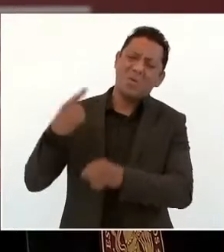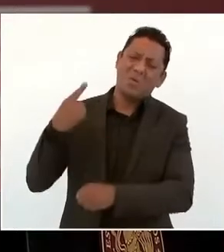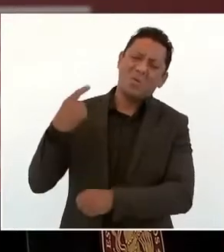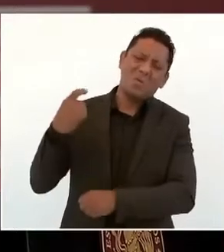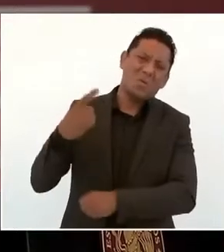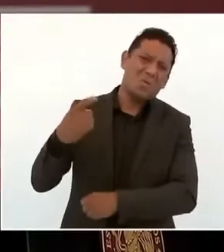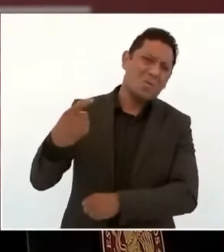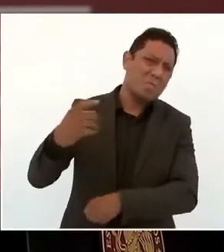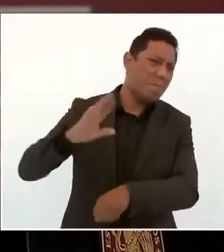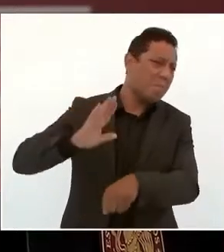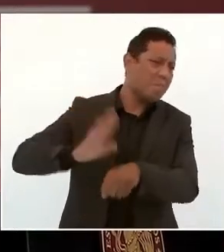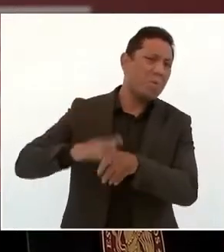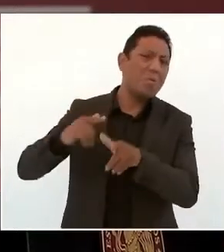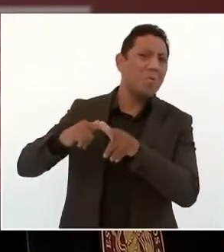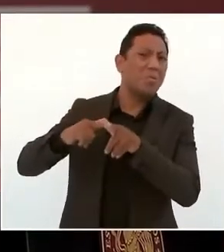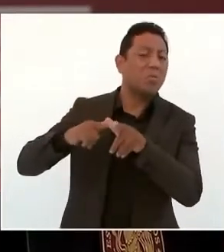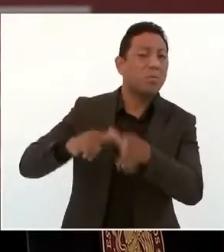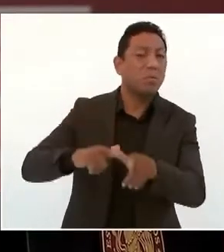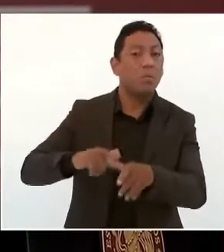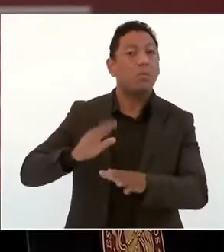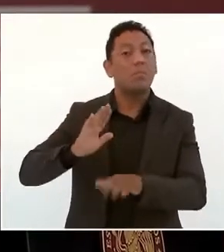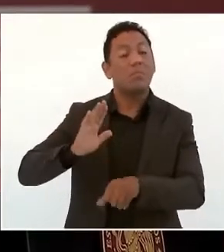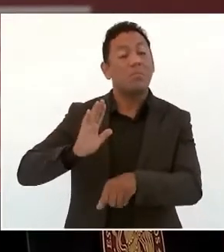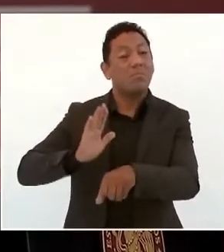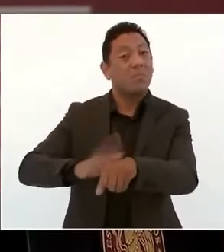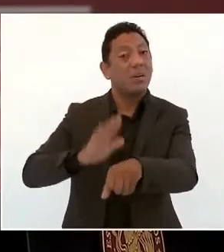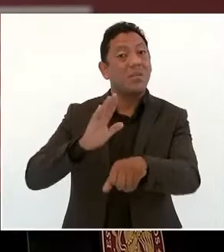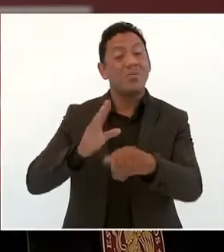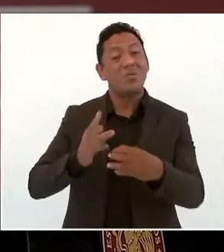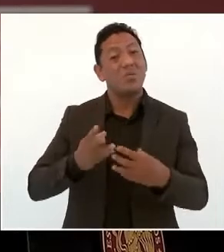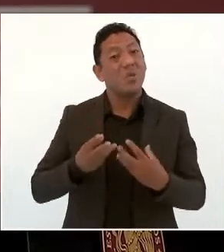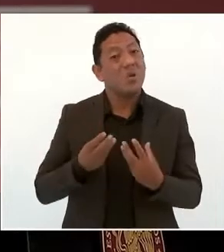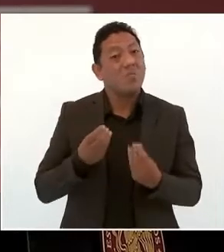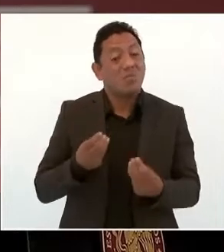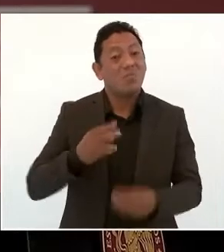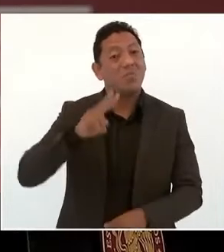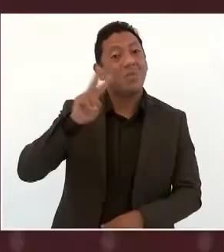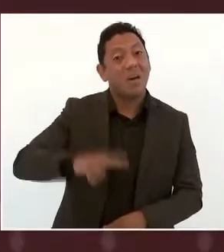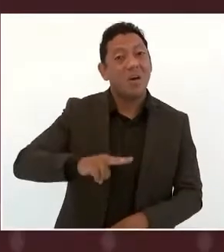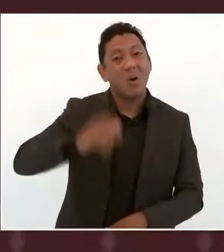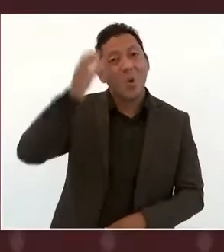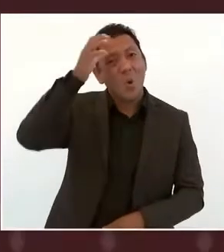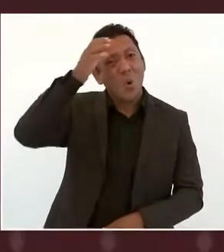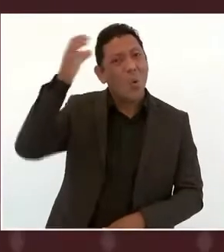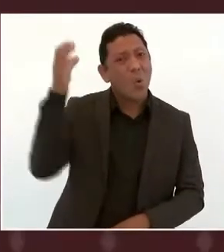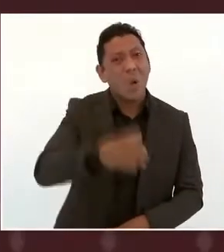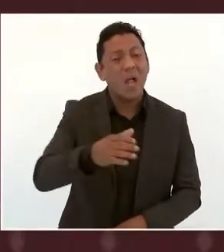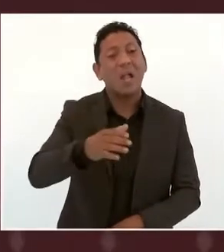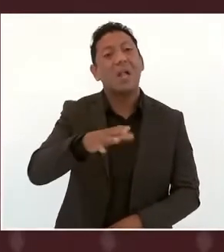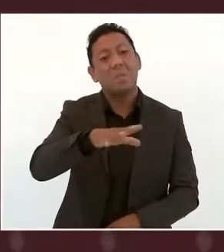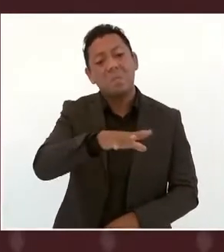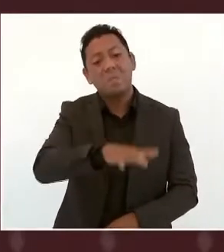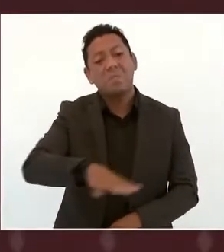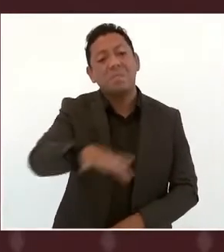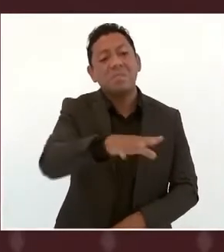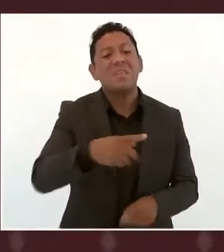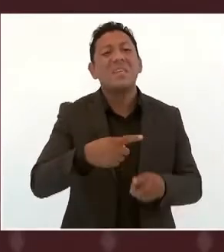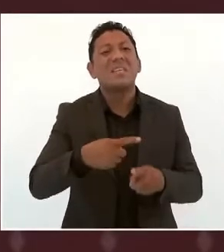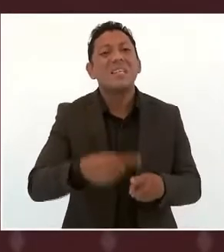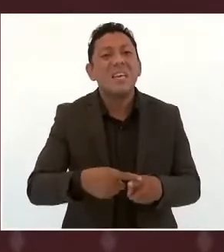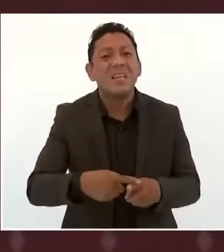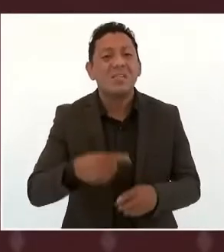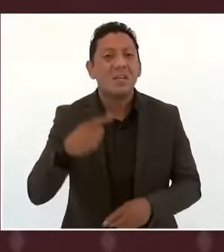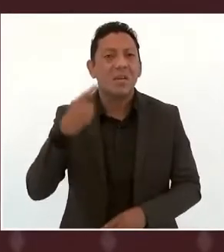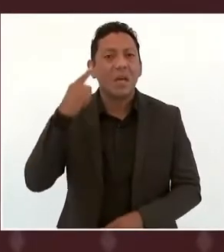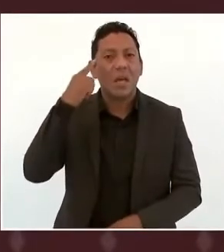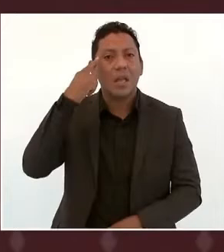que padecieron más y de manera cruel los